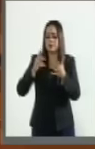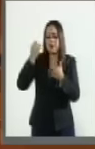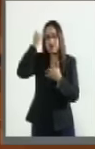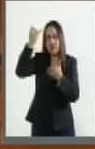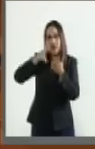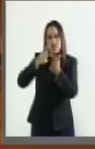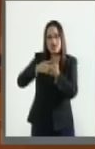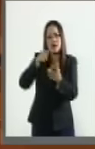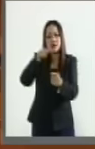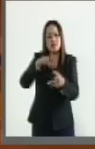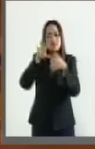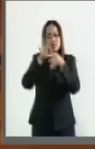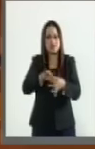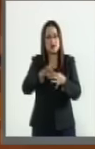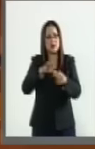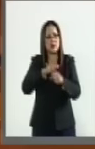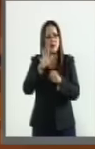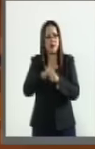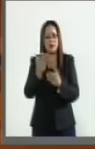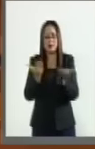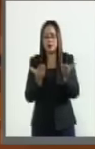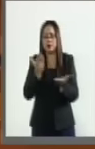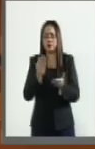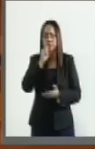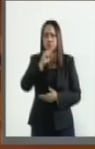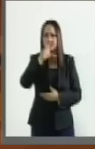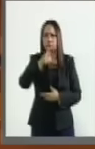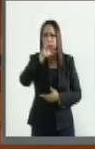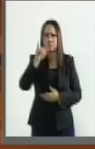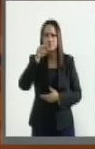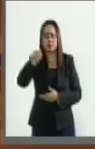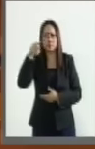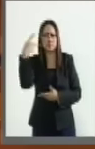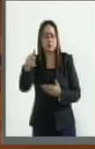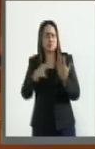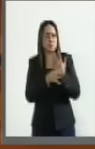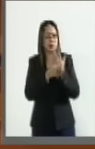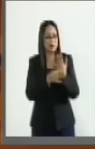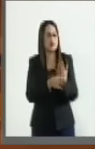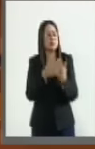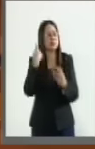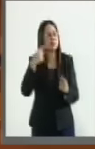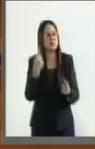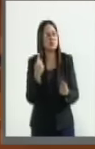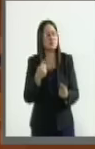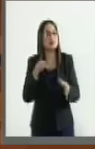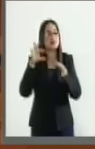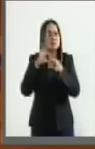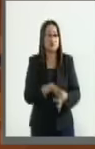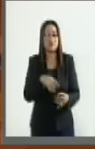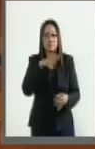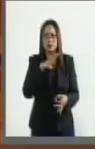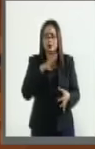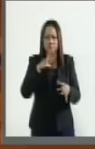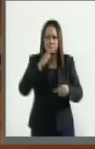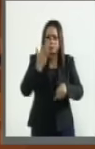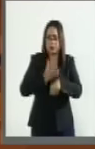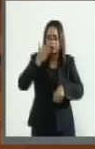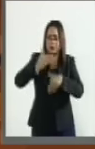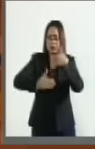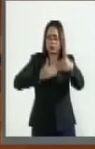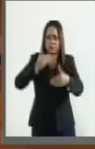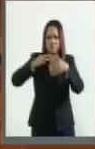la proporcionalidad de las penas de la Suprema Corte de Justicia de la Nación. Ello, con el fin de que este incremento de sanciones que obedece a un fin